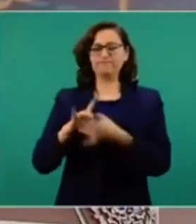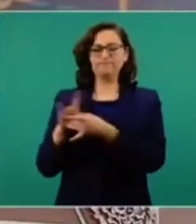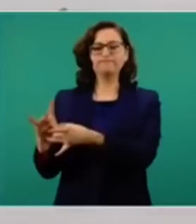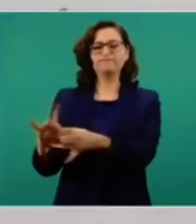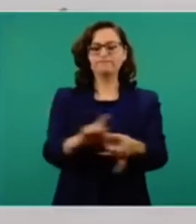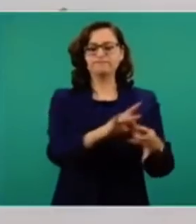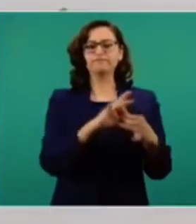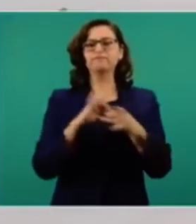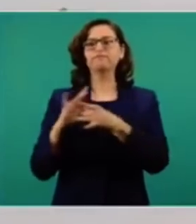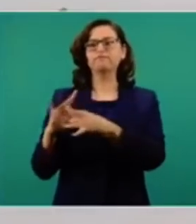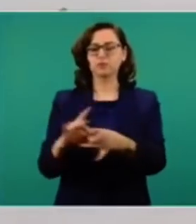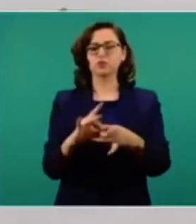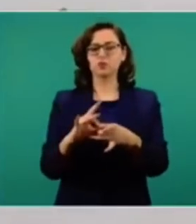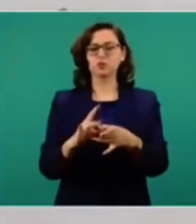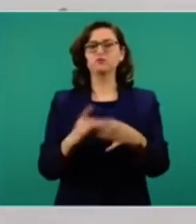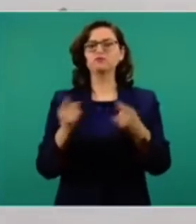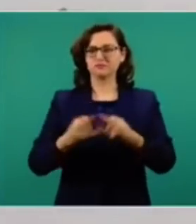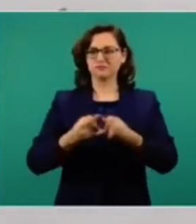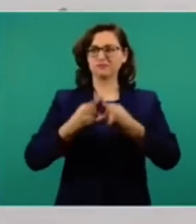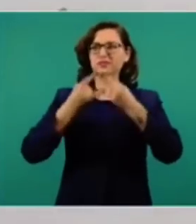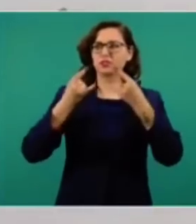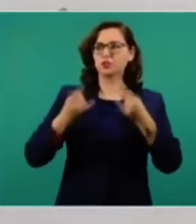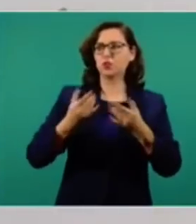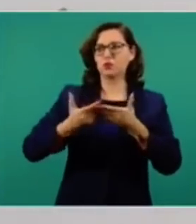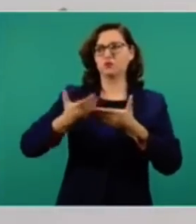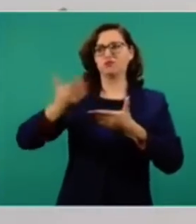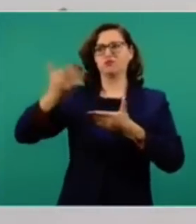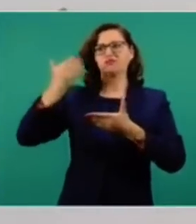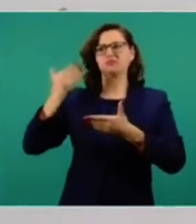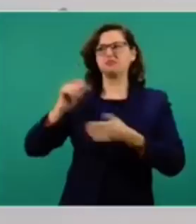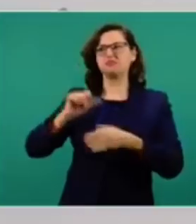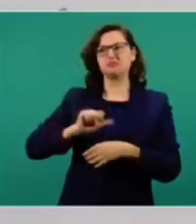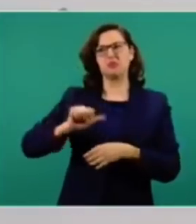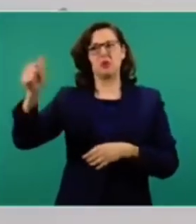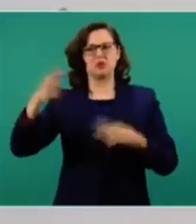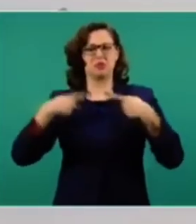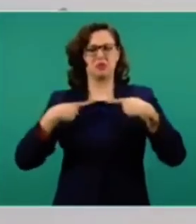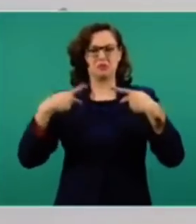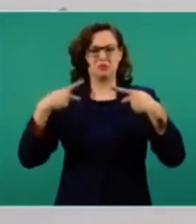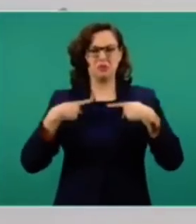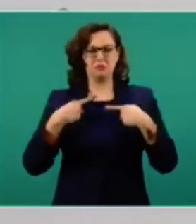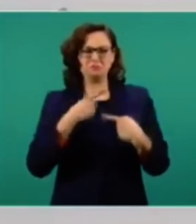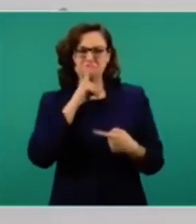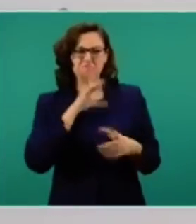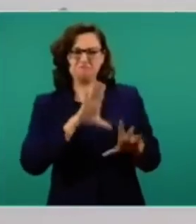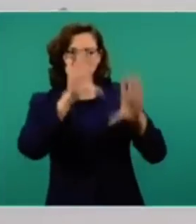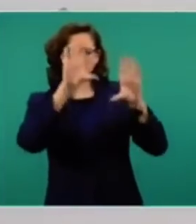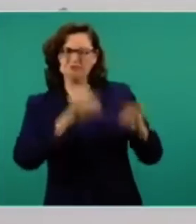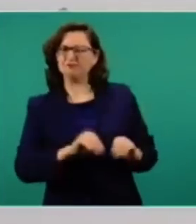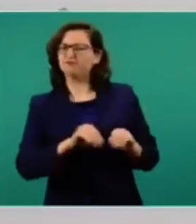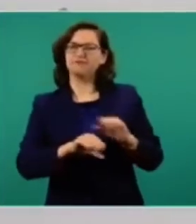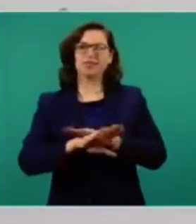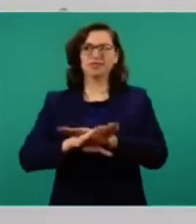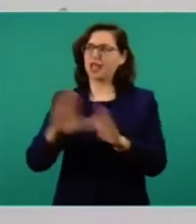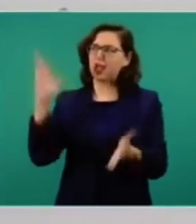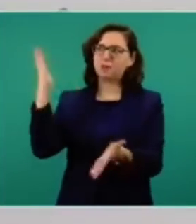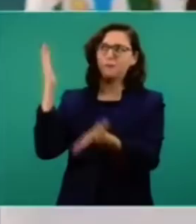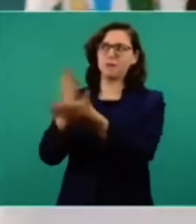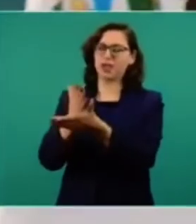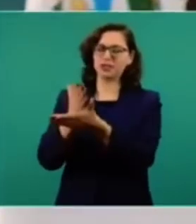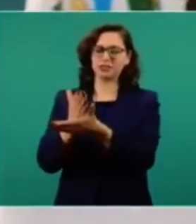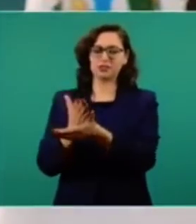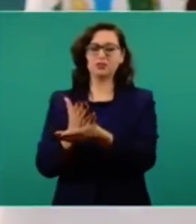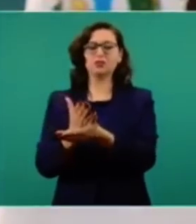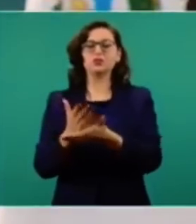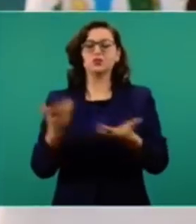es formar parte de una historia que ningún cazador puede silenciar, la historia no solo de los leones,